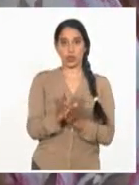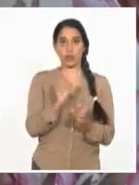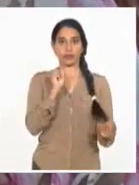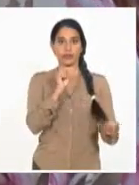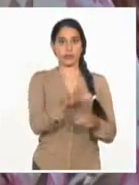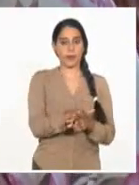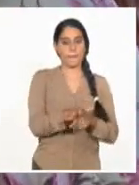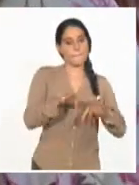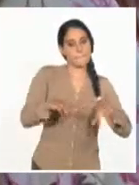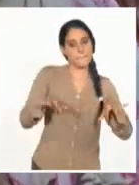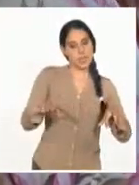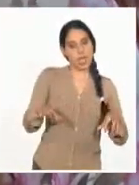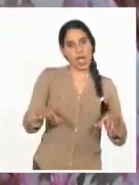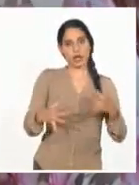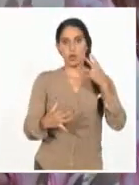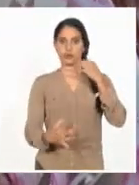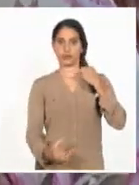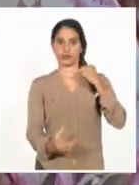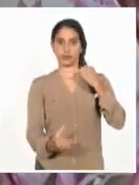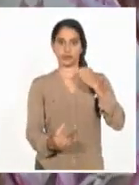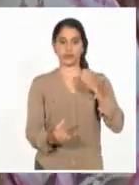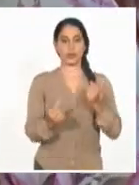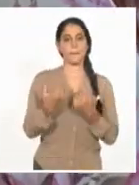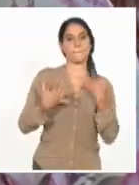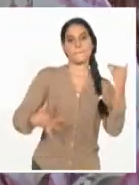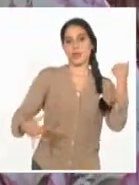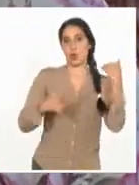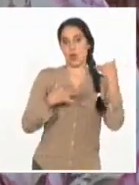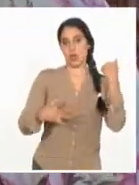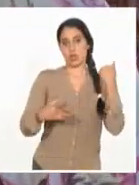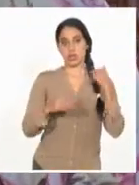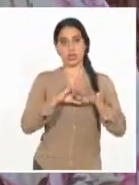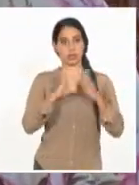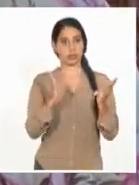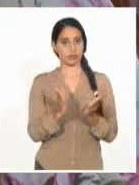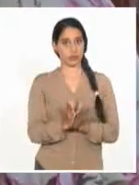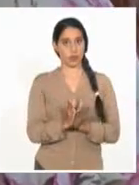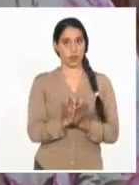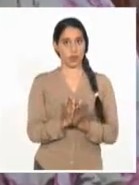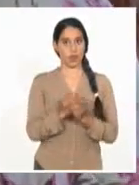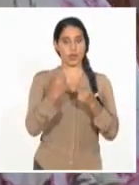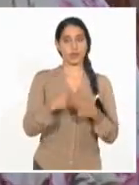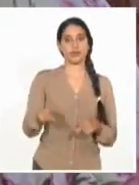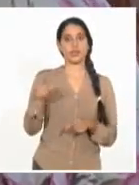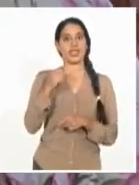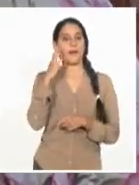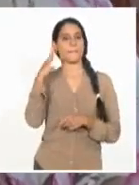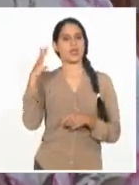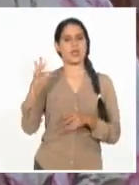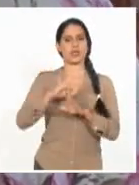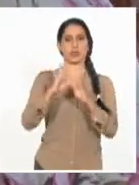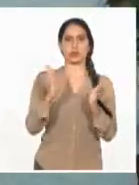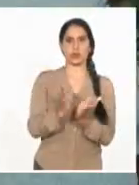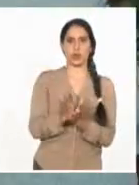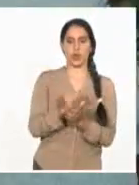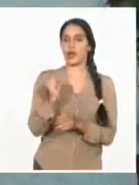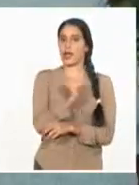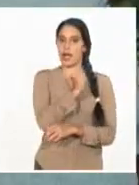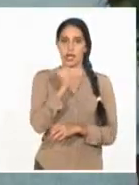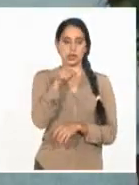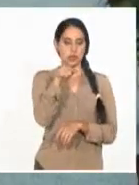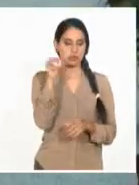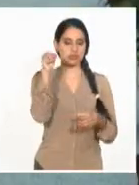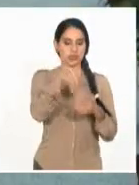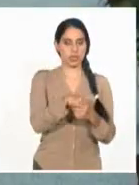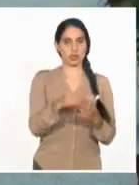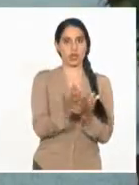piano, contrabajo, violín, cello, los instrumentos de percusión, el canto coral, que también lo tenemos acá en la escuela. Tenemos un